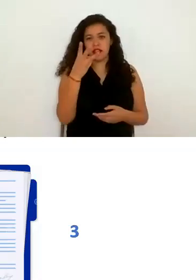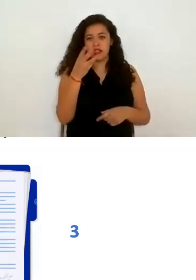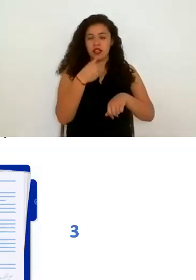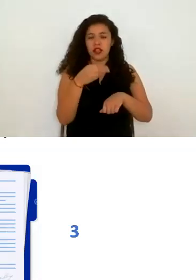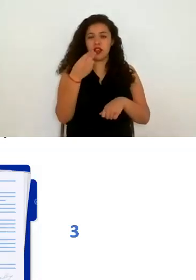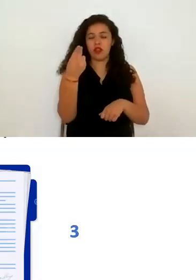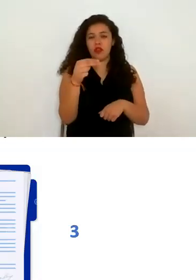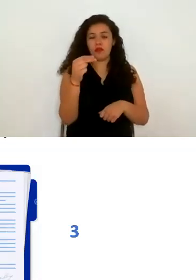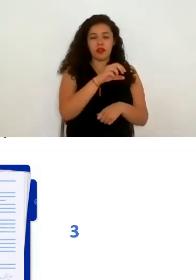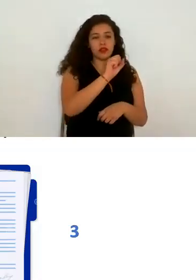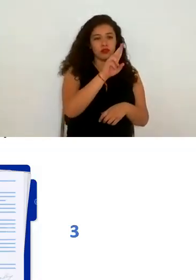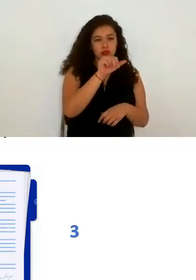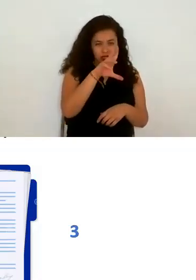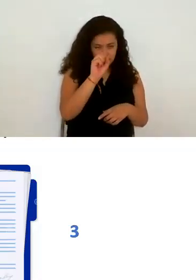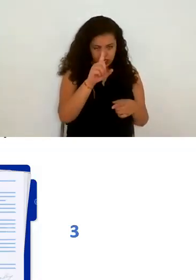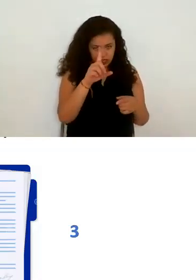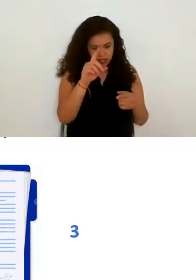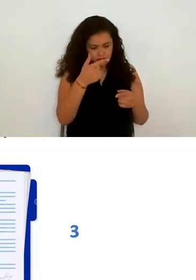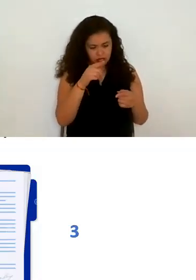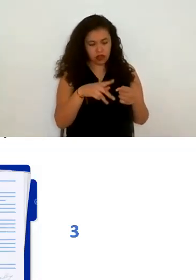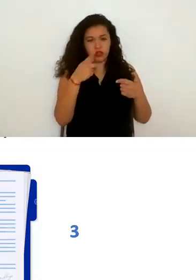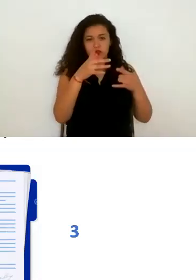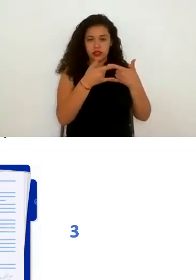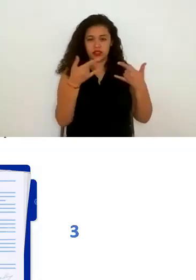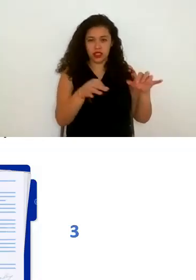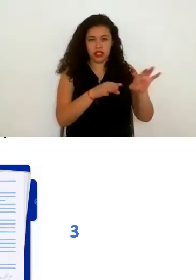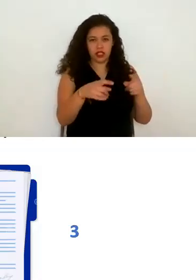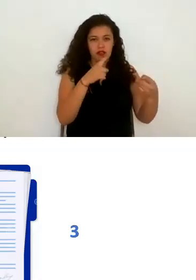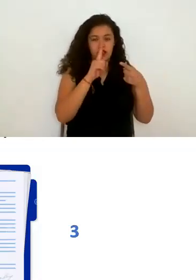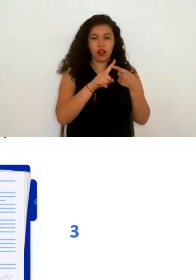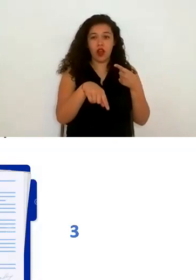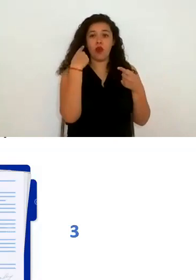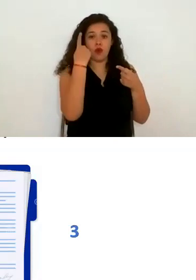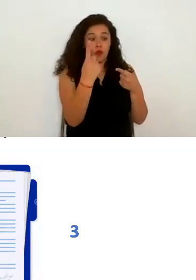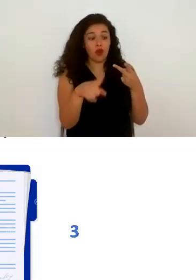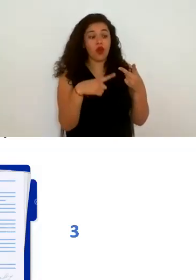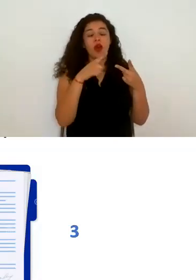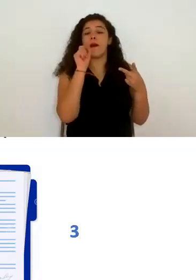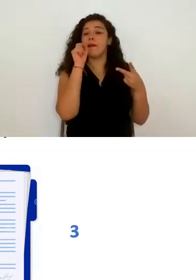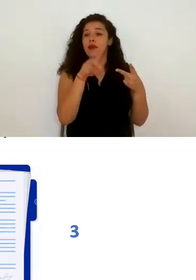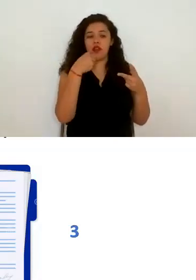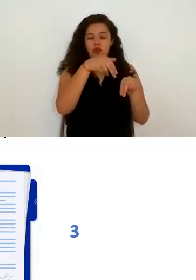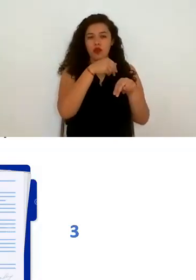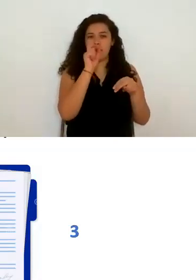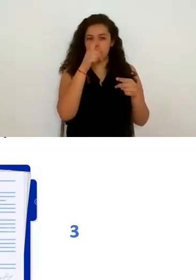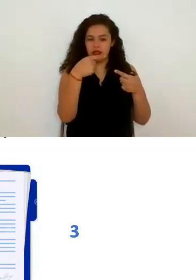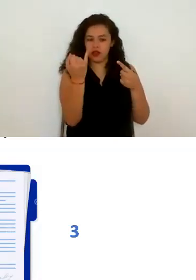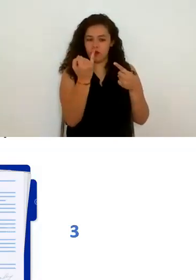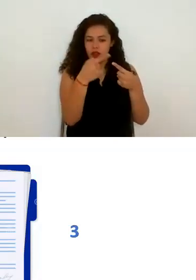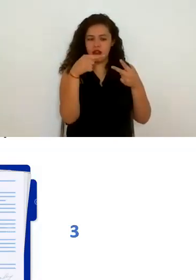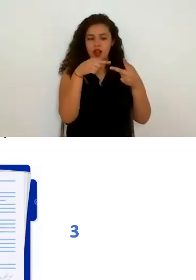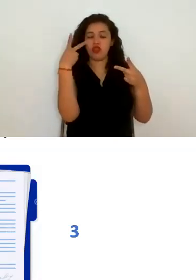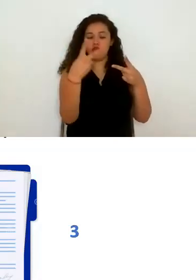Susana Diego, es la historia laboral, se vuelve un expediente, pero por necesidades de